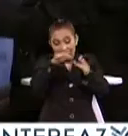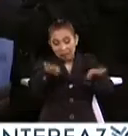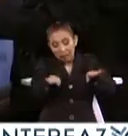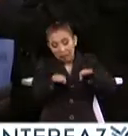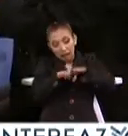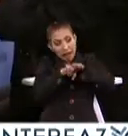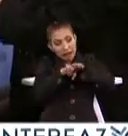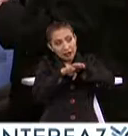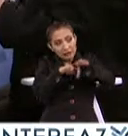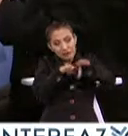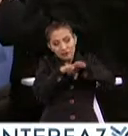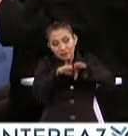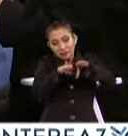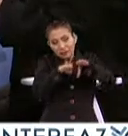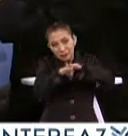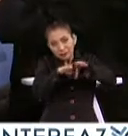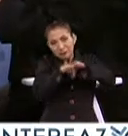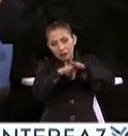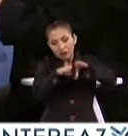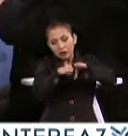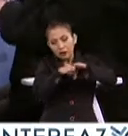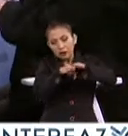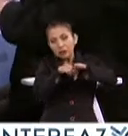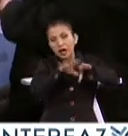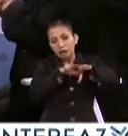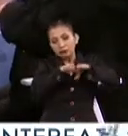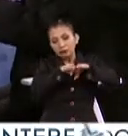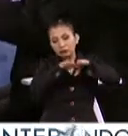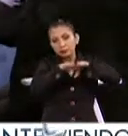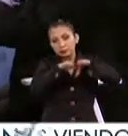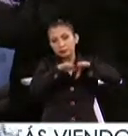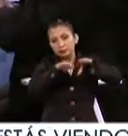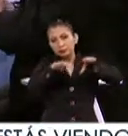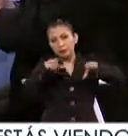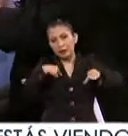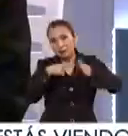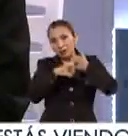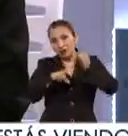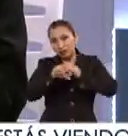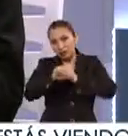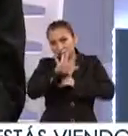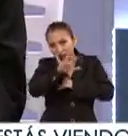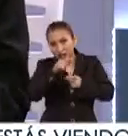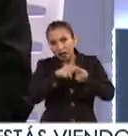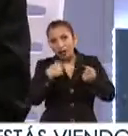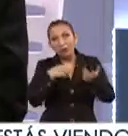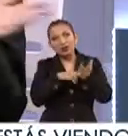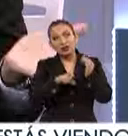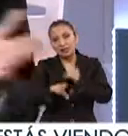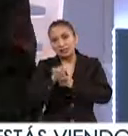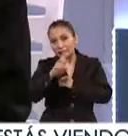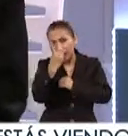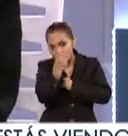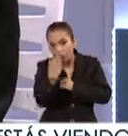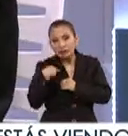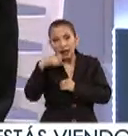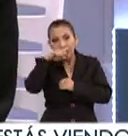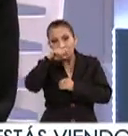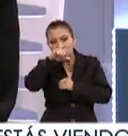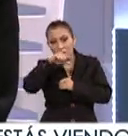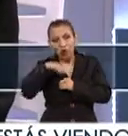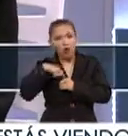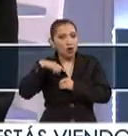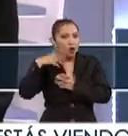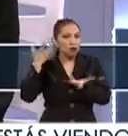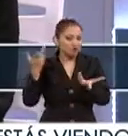placas hay fricción, hay acumulación de esfuerzos y eventualmente surgen sismos como el del 85, como el de 1932 en Jalisco,